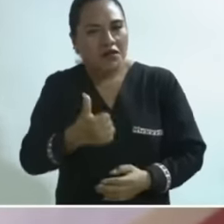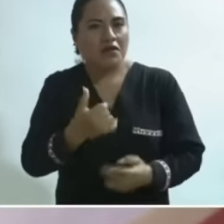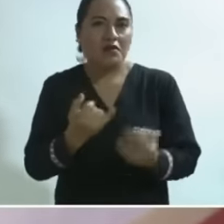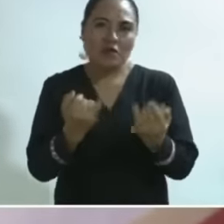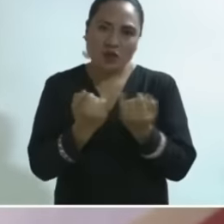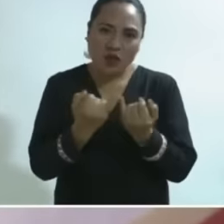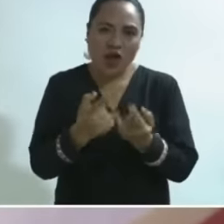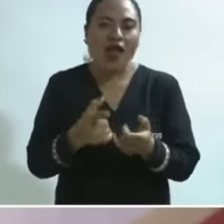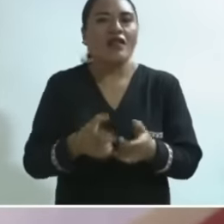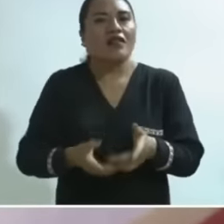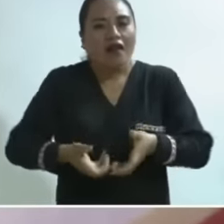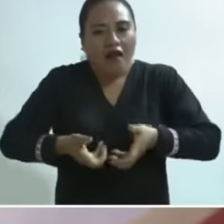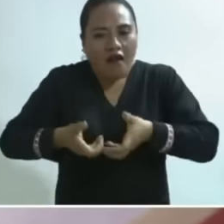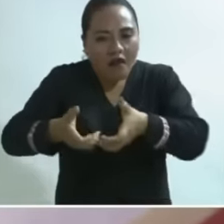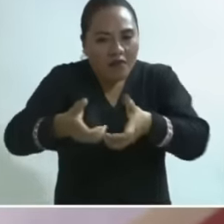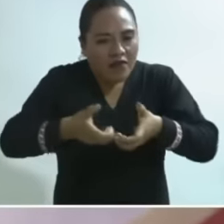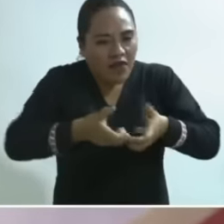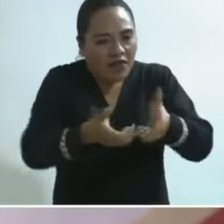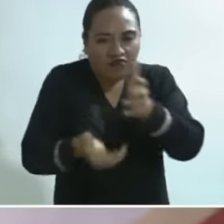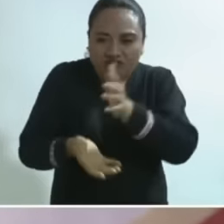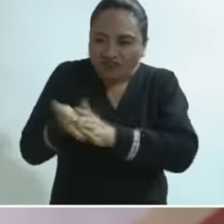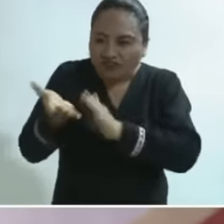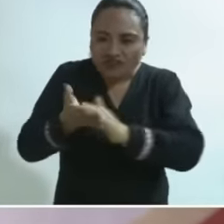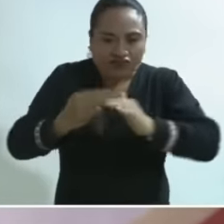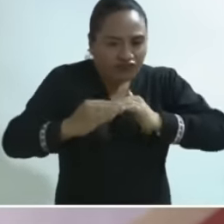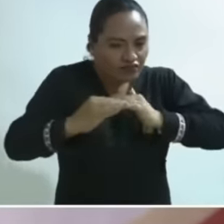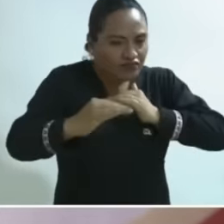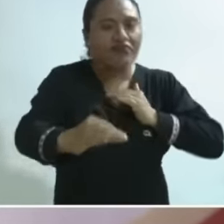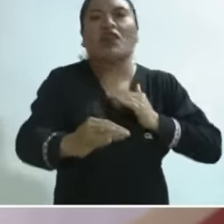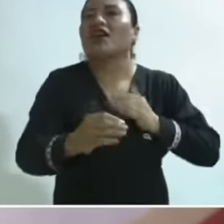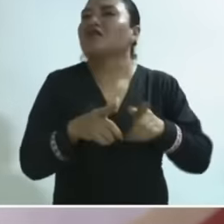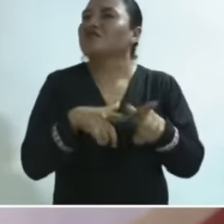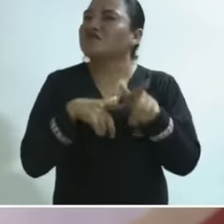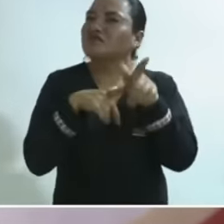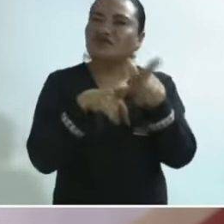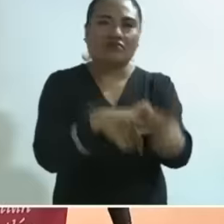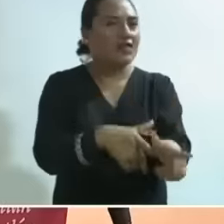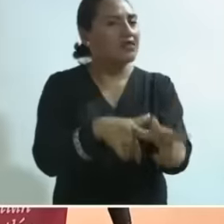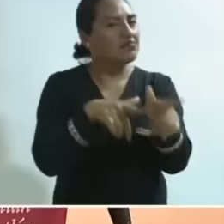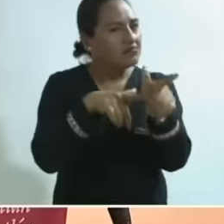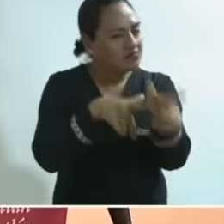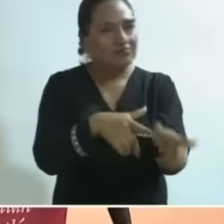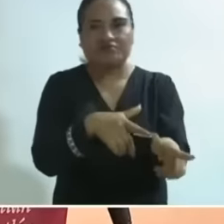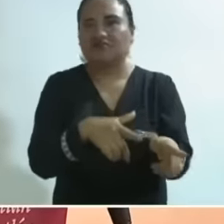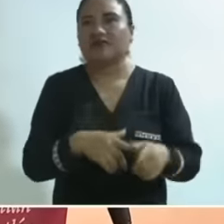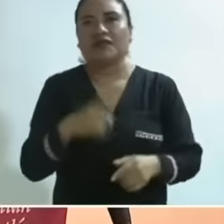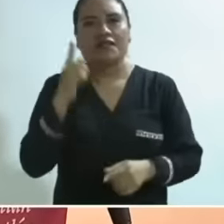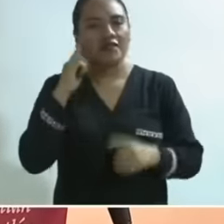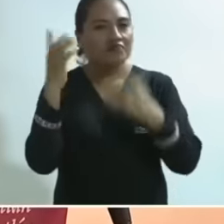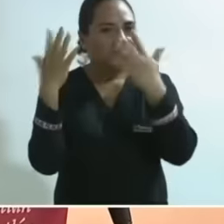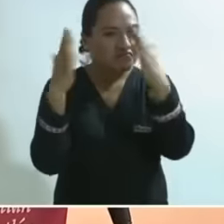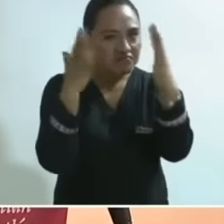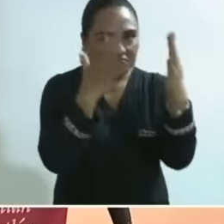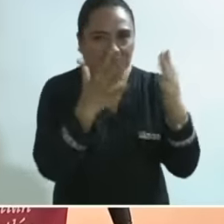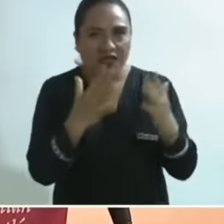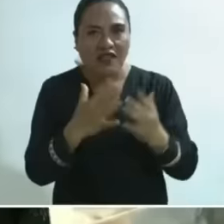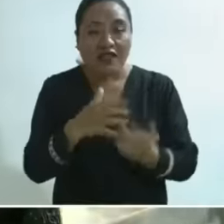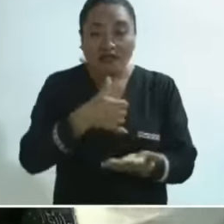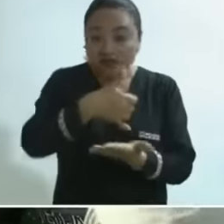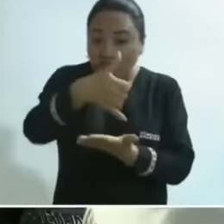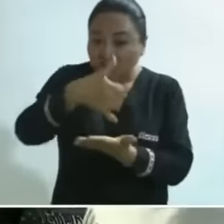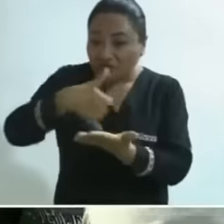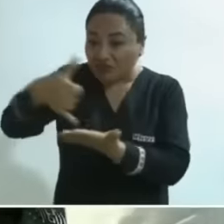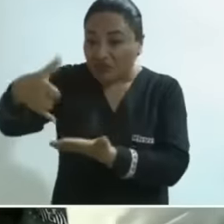de caminos artesanales. Le vamos a dar continuidad, sembrando vida,